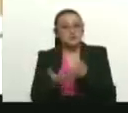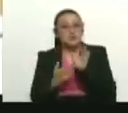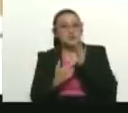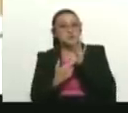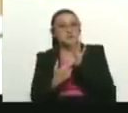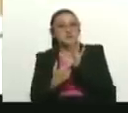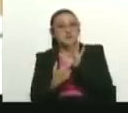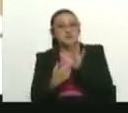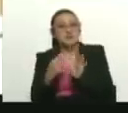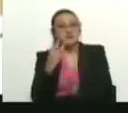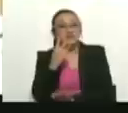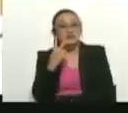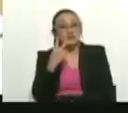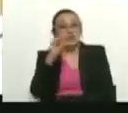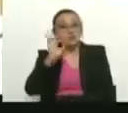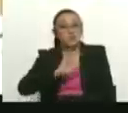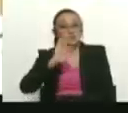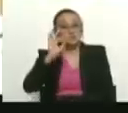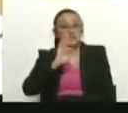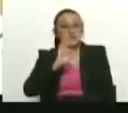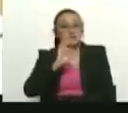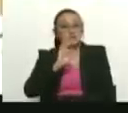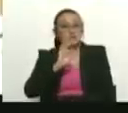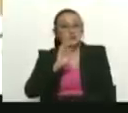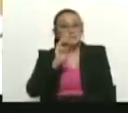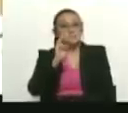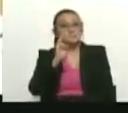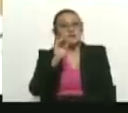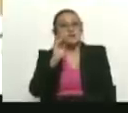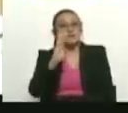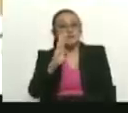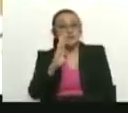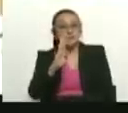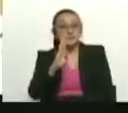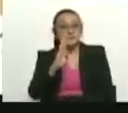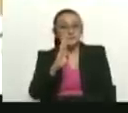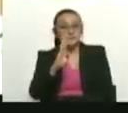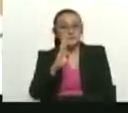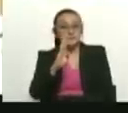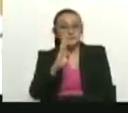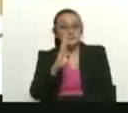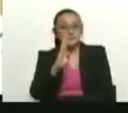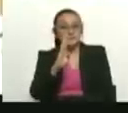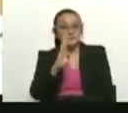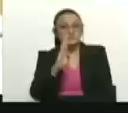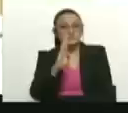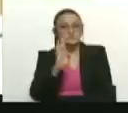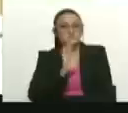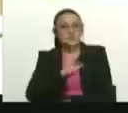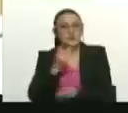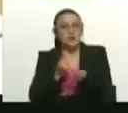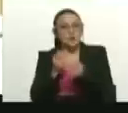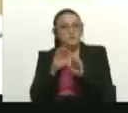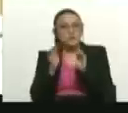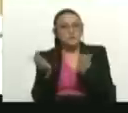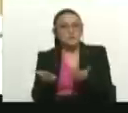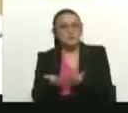representa el 32% del Producto Interno Bruto de la economía